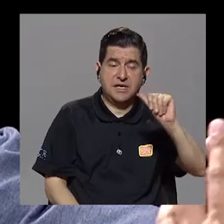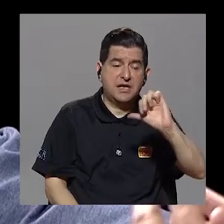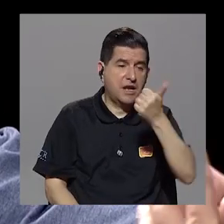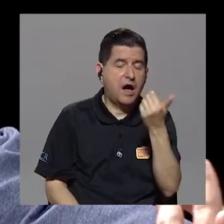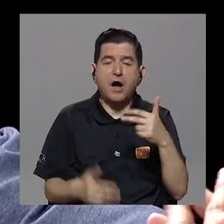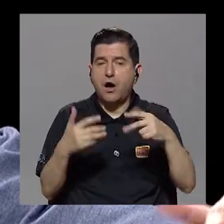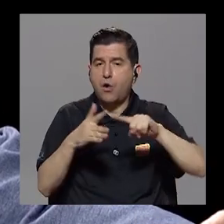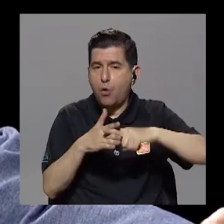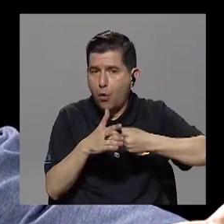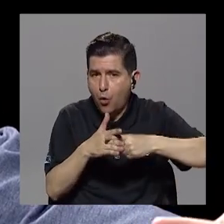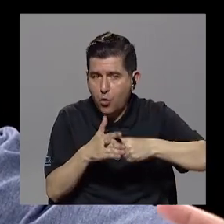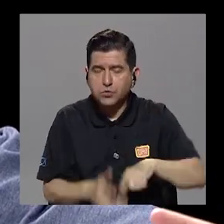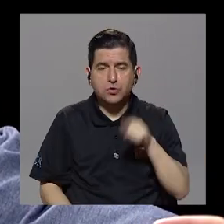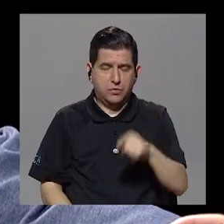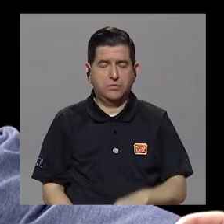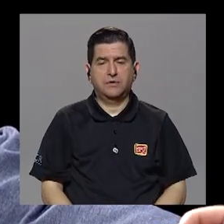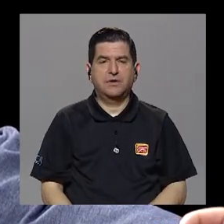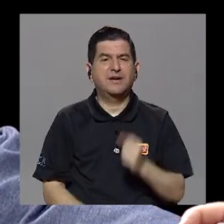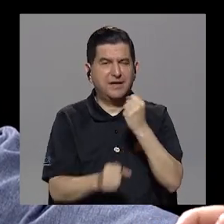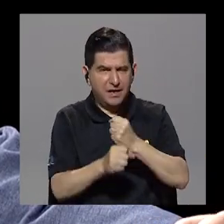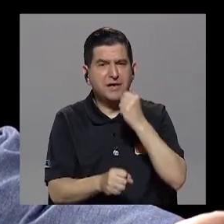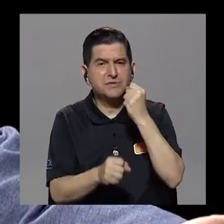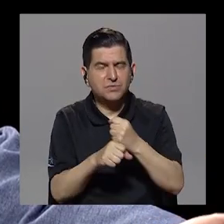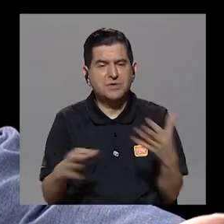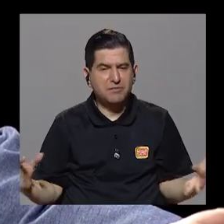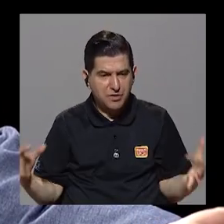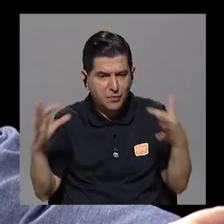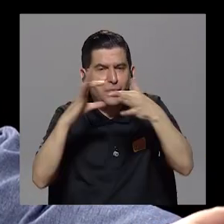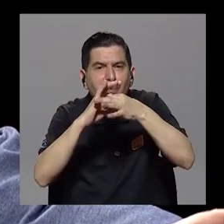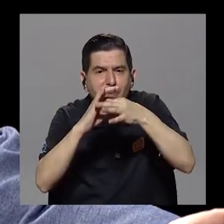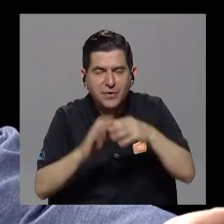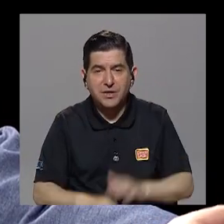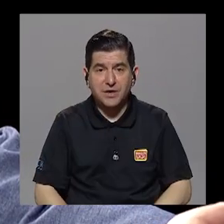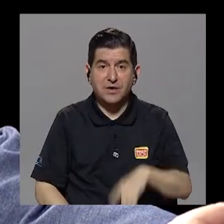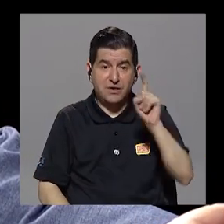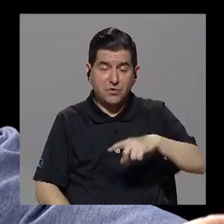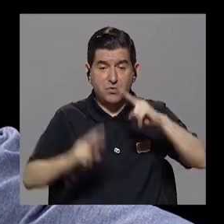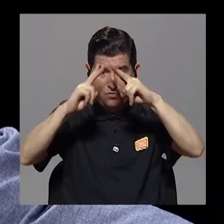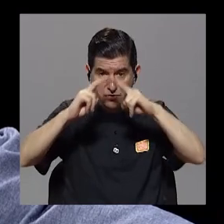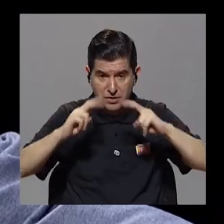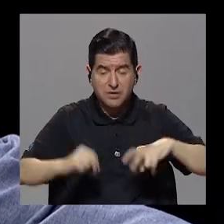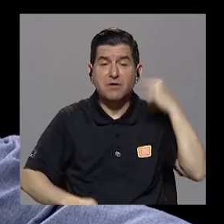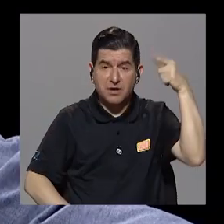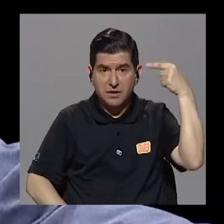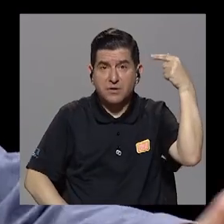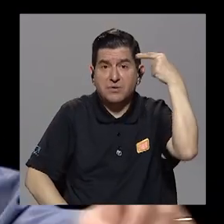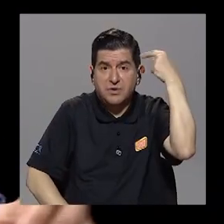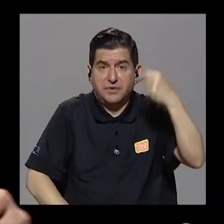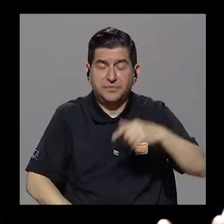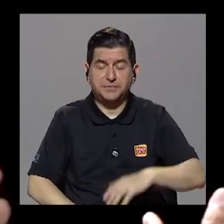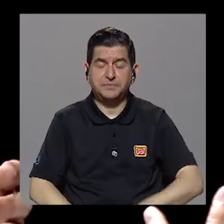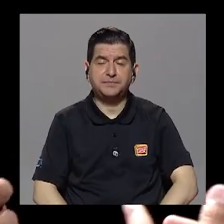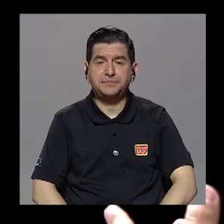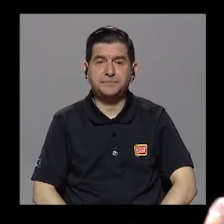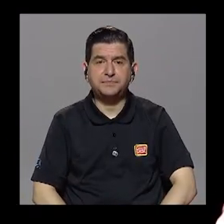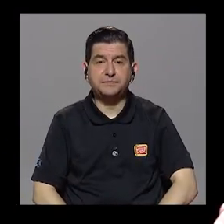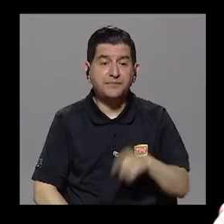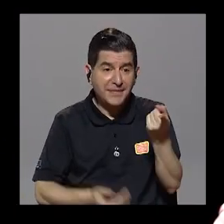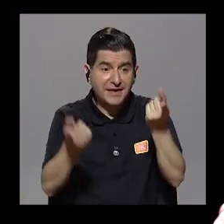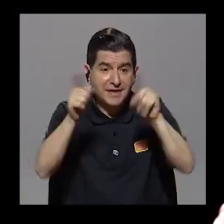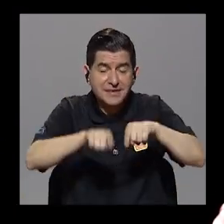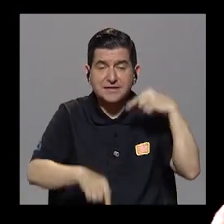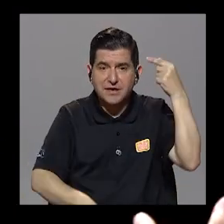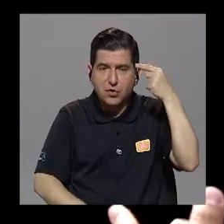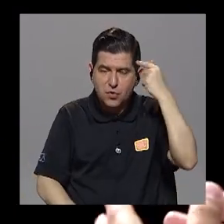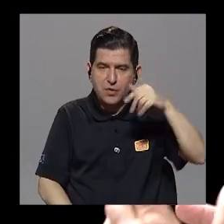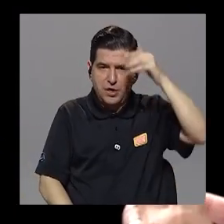sí. mecanismo. Eso me parece Es un esencial. trabajo mancomunado que deberá revisar muy bien el Estado. En este caso, el gobierno de don